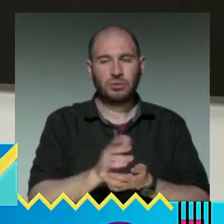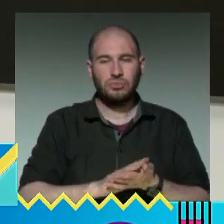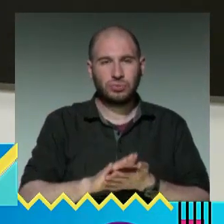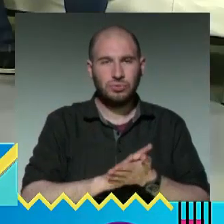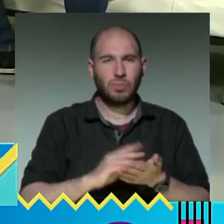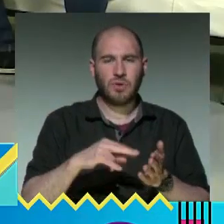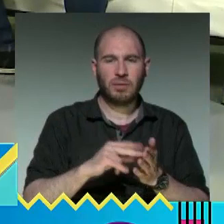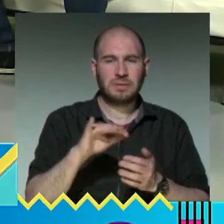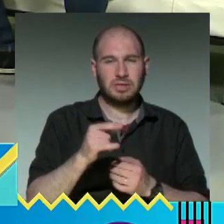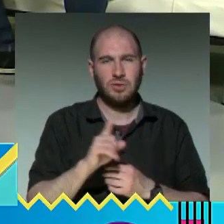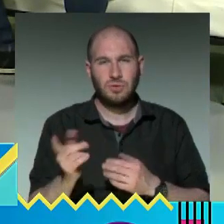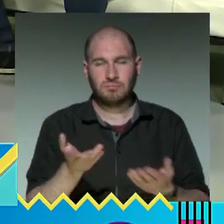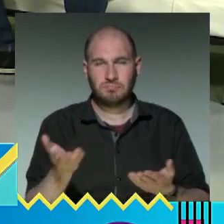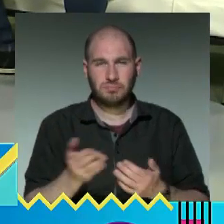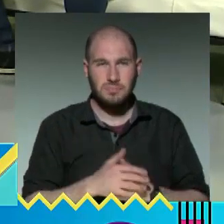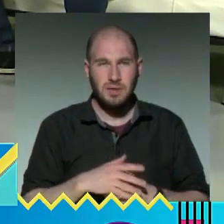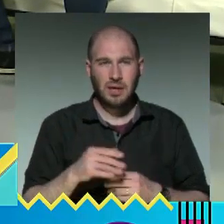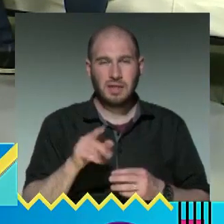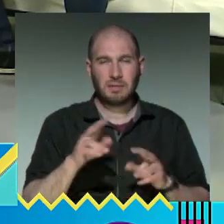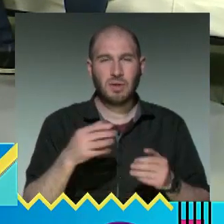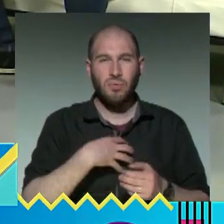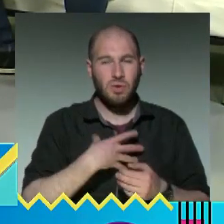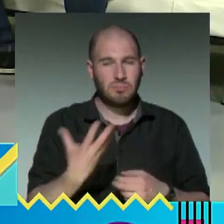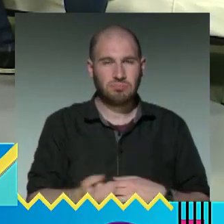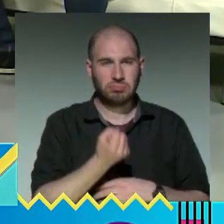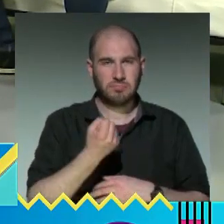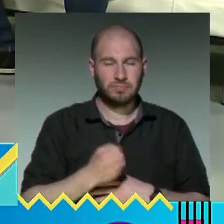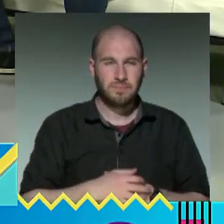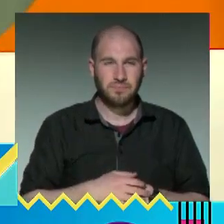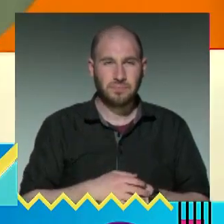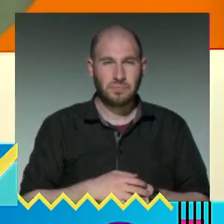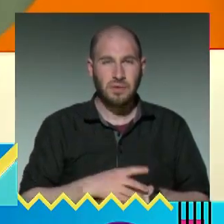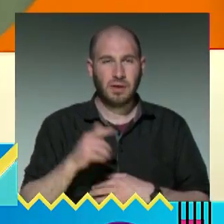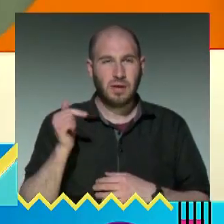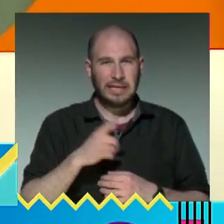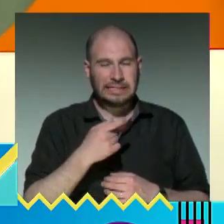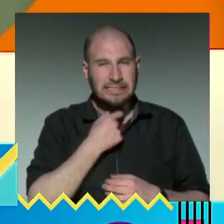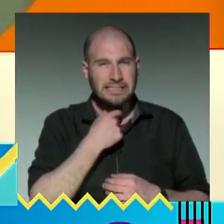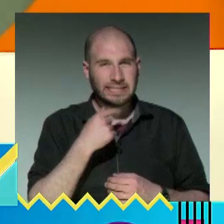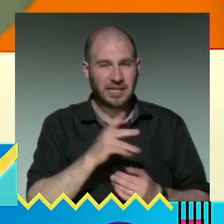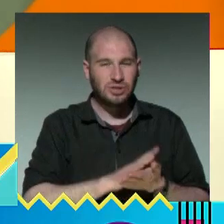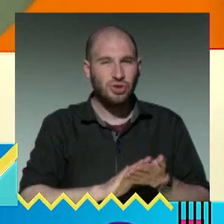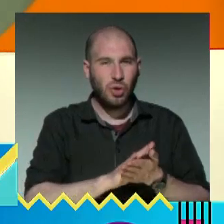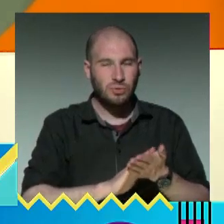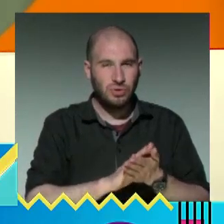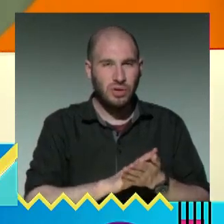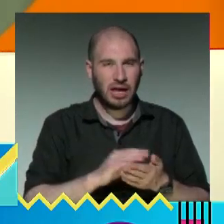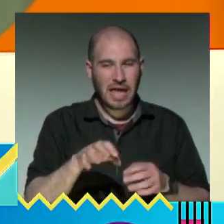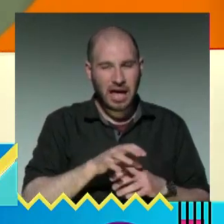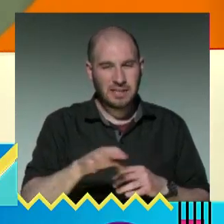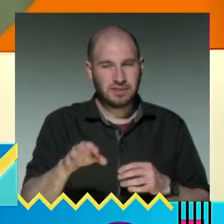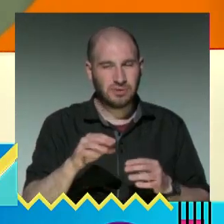no estos conflictos en términos de apropiación de territorio. Sí, en realidad sería muy ambicioso querer resolver desde la